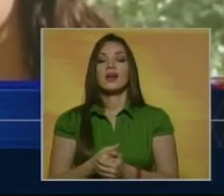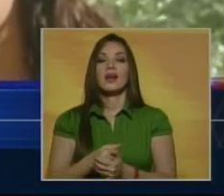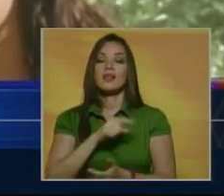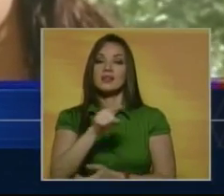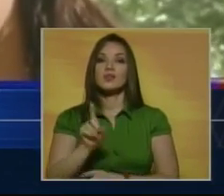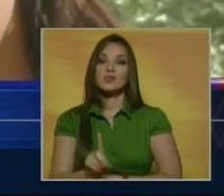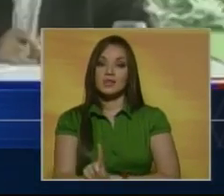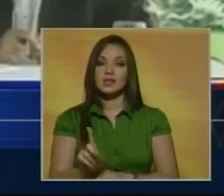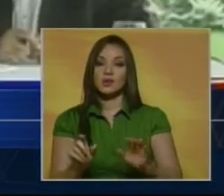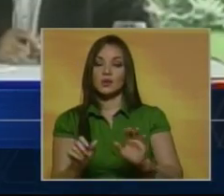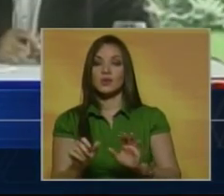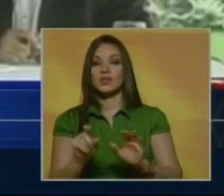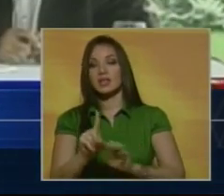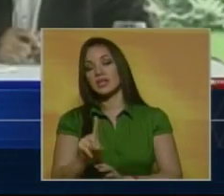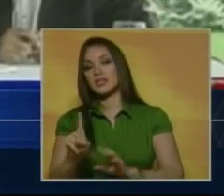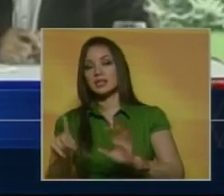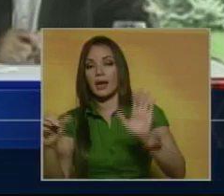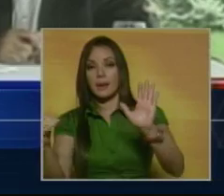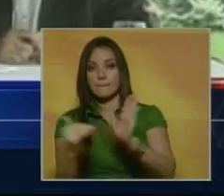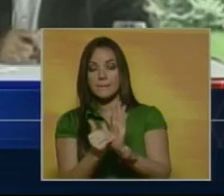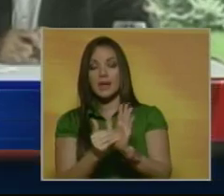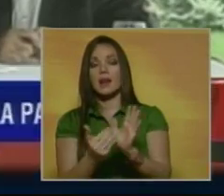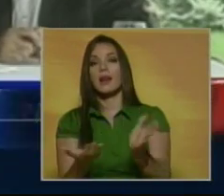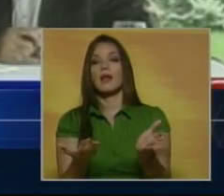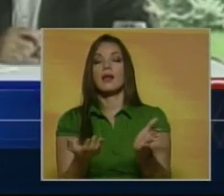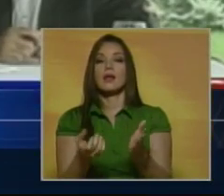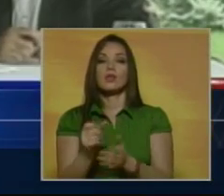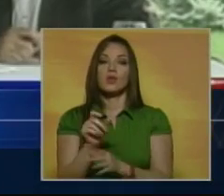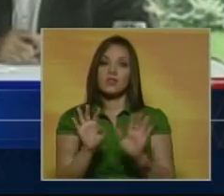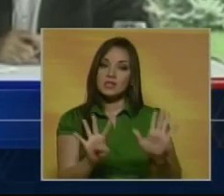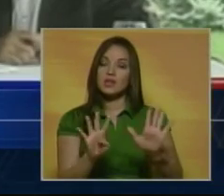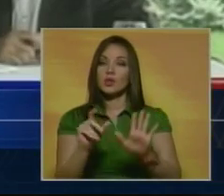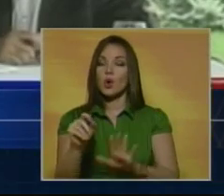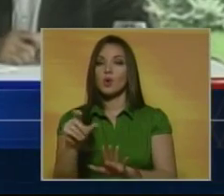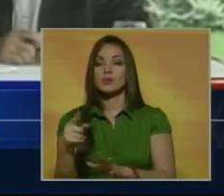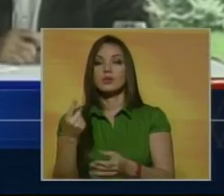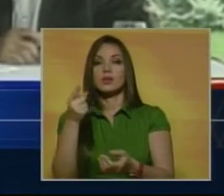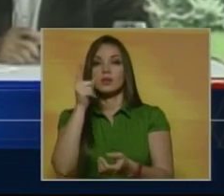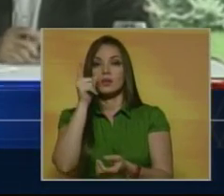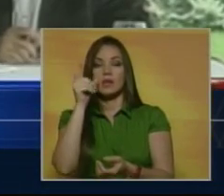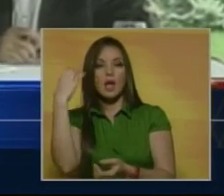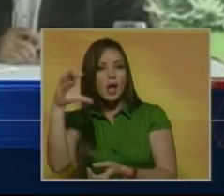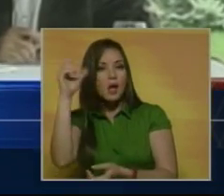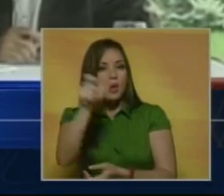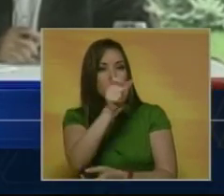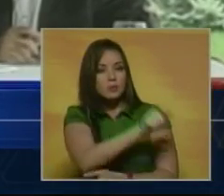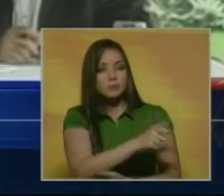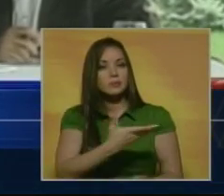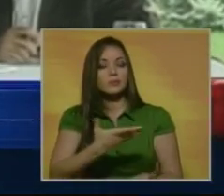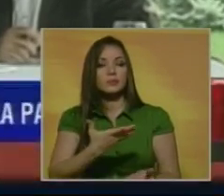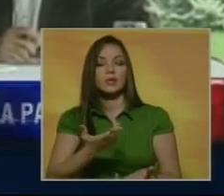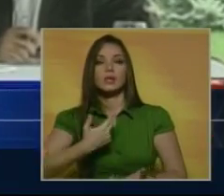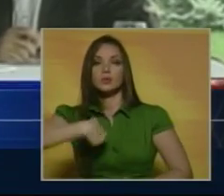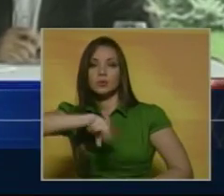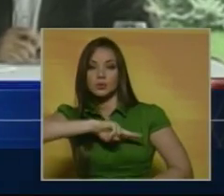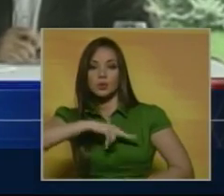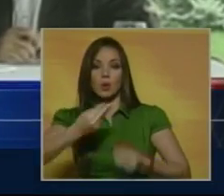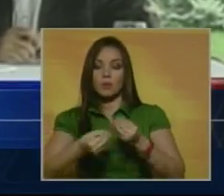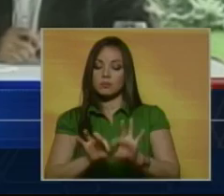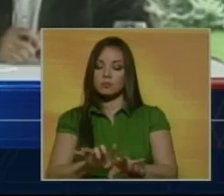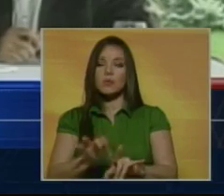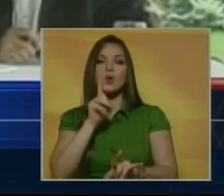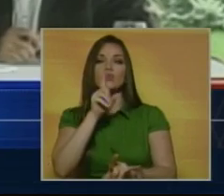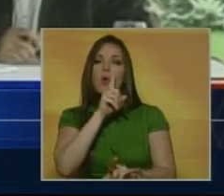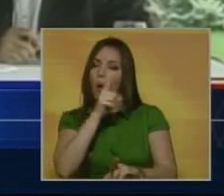estos 116.911 hermanas y hermanos colombianos para elaborar una base de datos